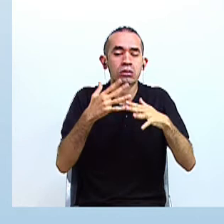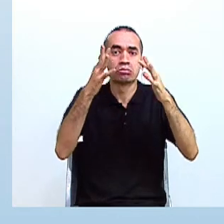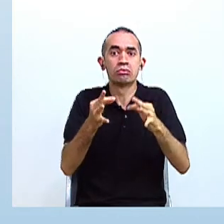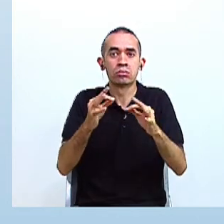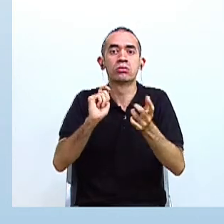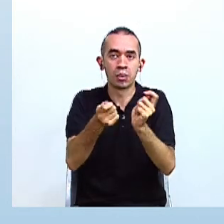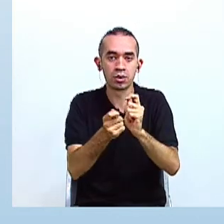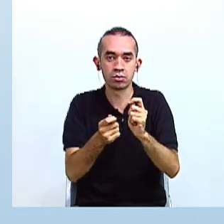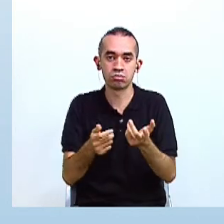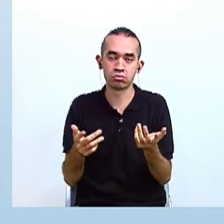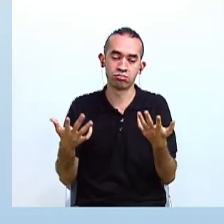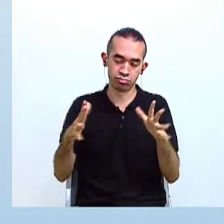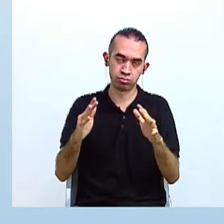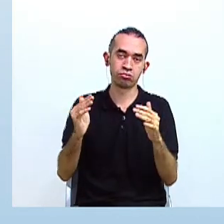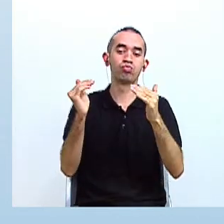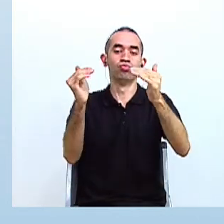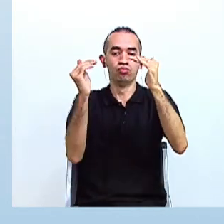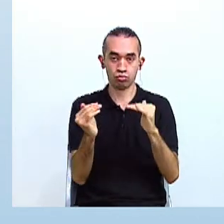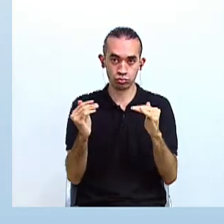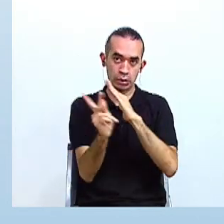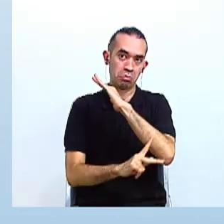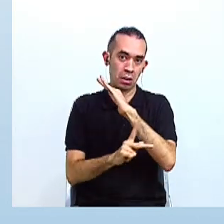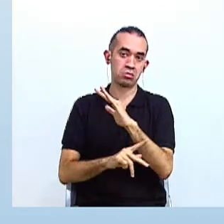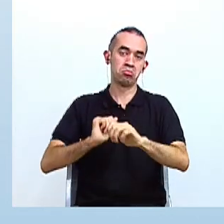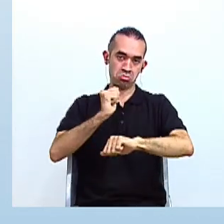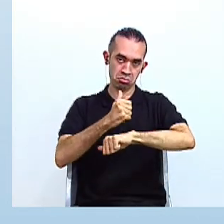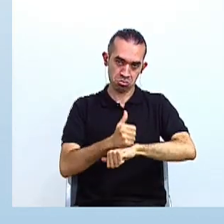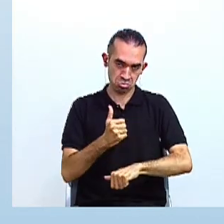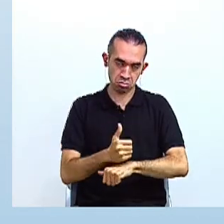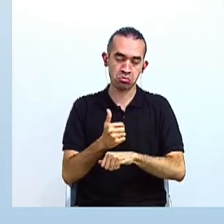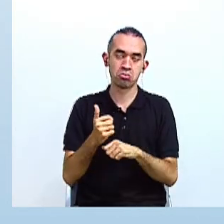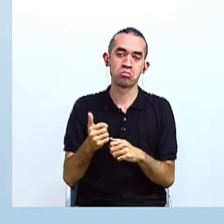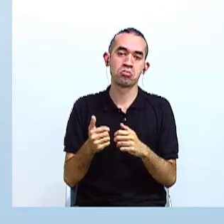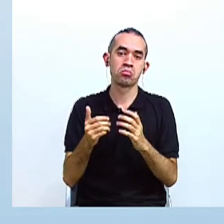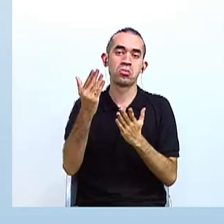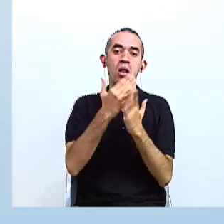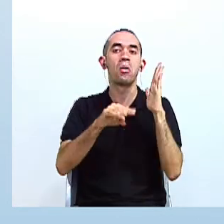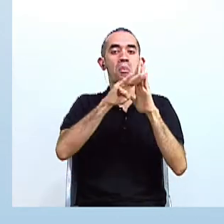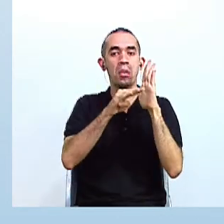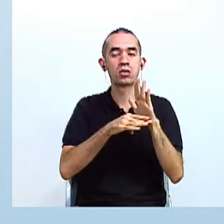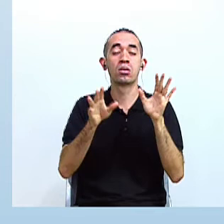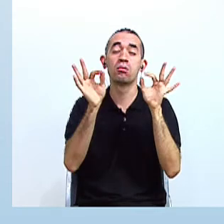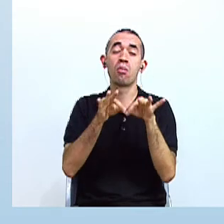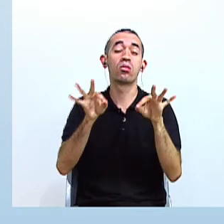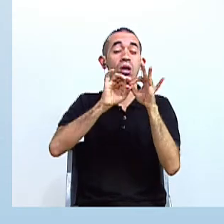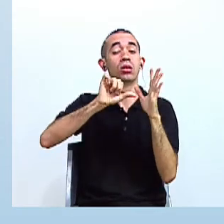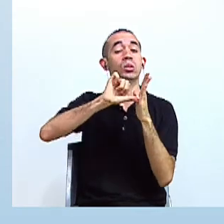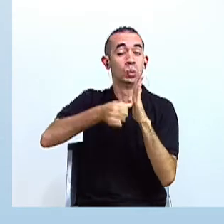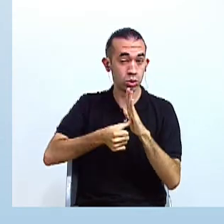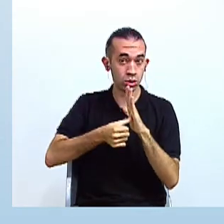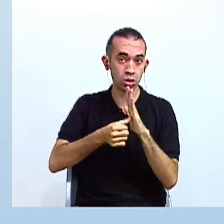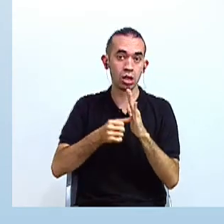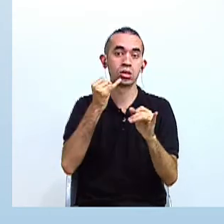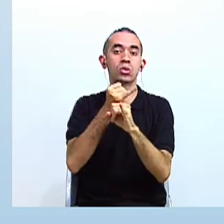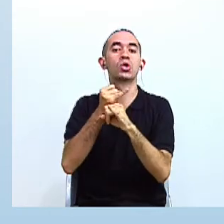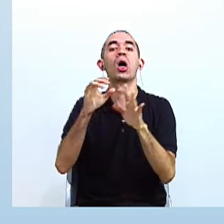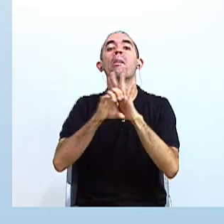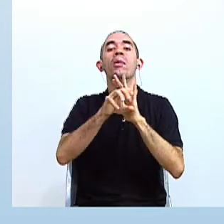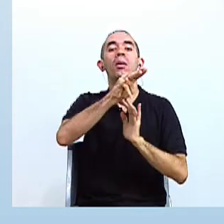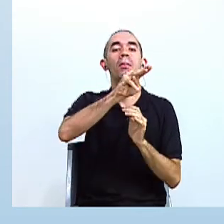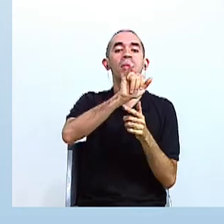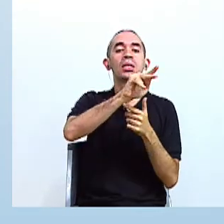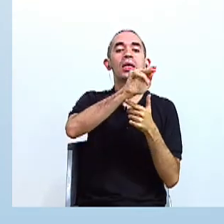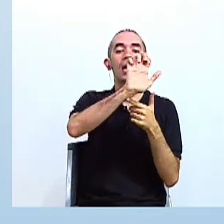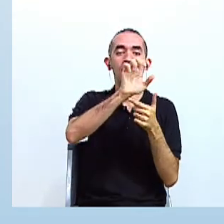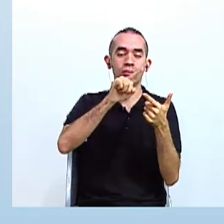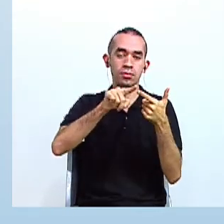nacional también se están estableciendo medidas y es importante destacar acá lo que están haciendo instituciones como el MINAE,